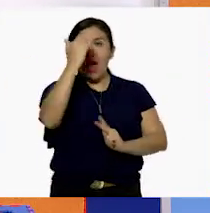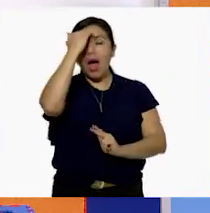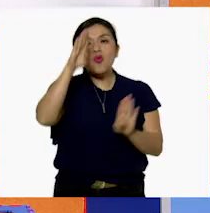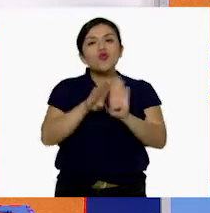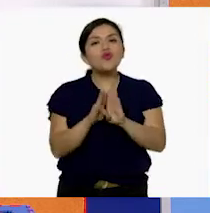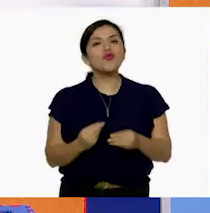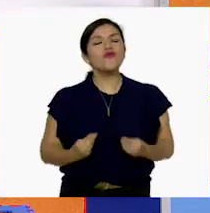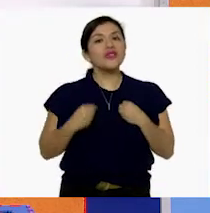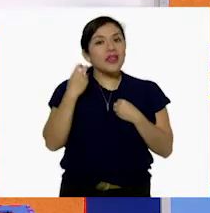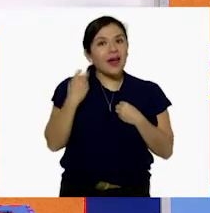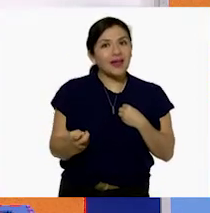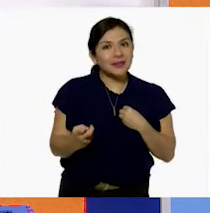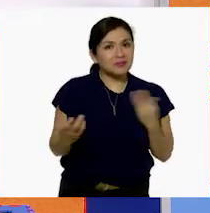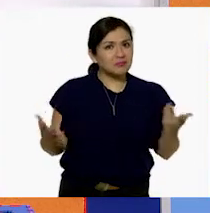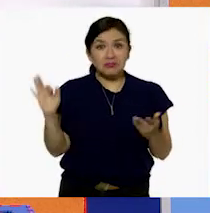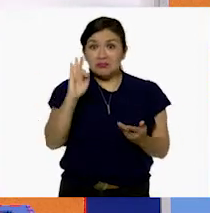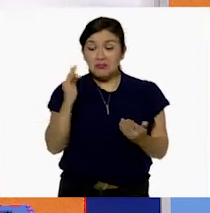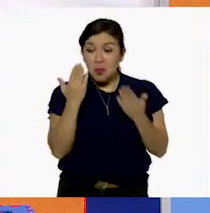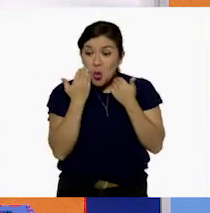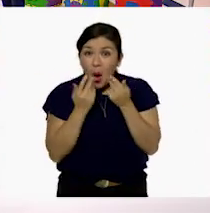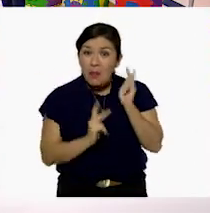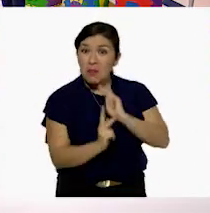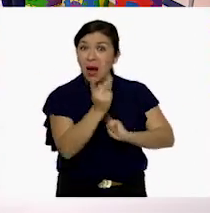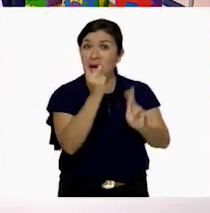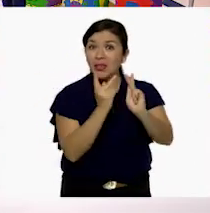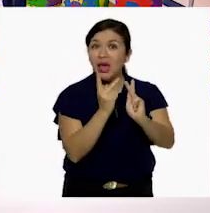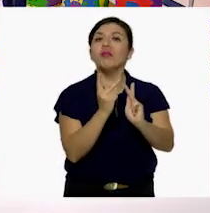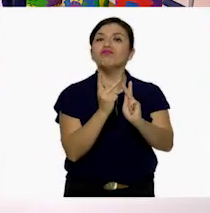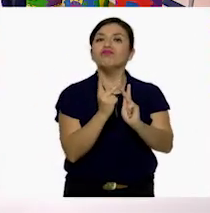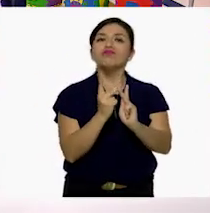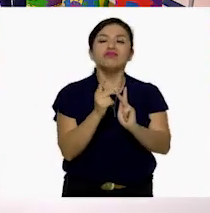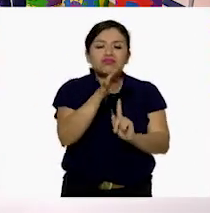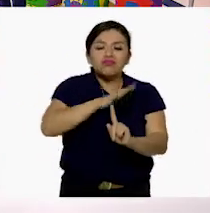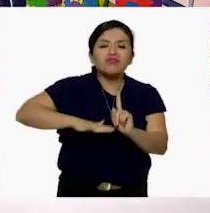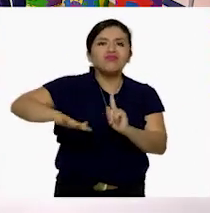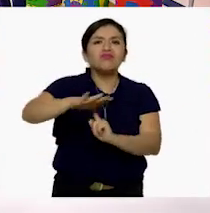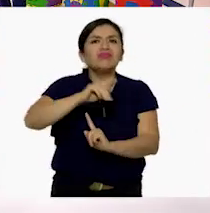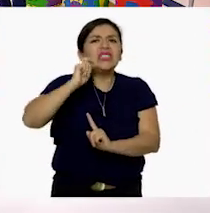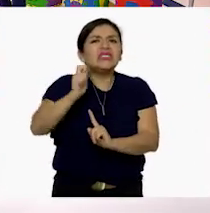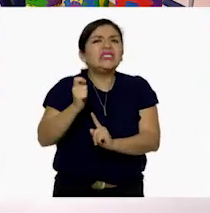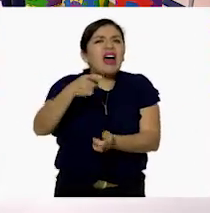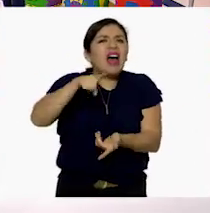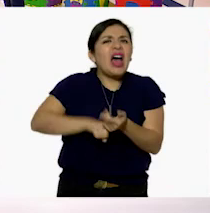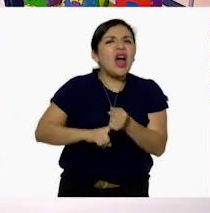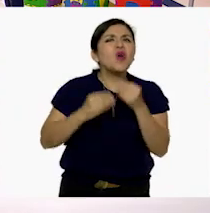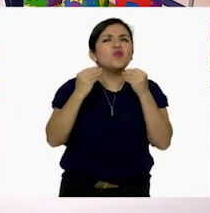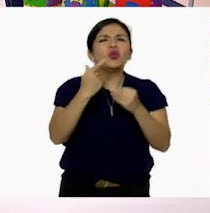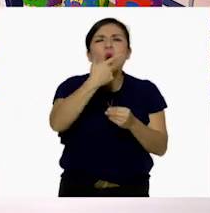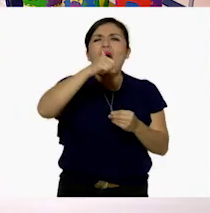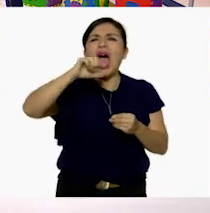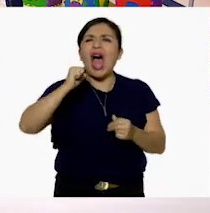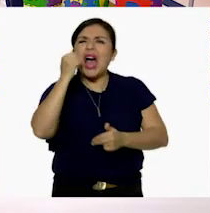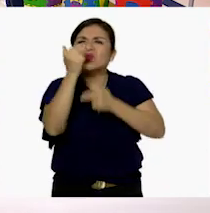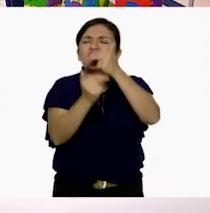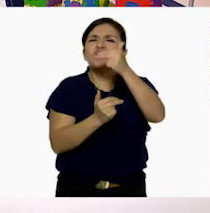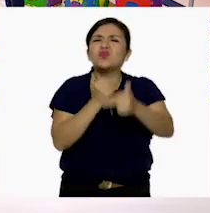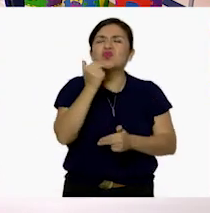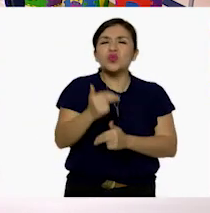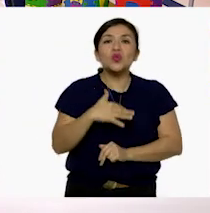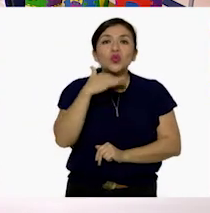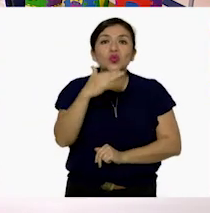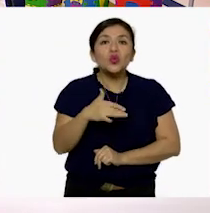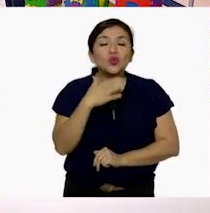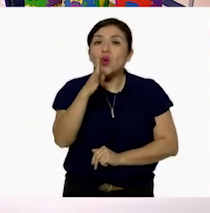como es. Si no existieran las plantas, Pepe, entonces nuestra atmósfera estaría toda llena de gases tóxicos.